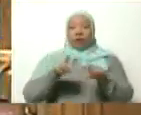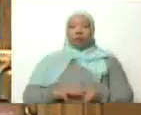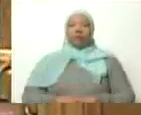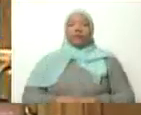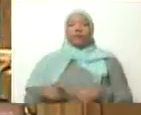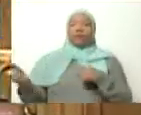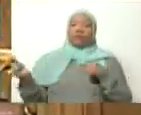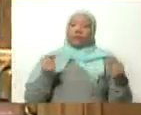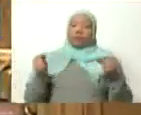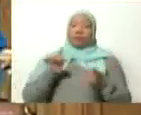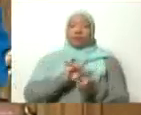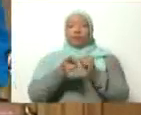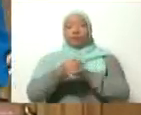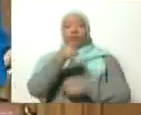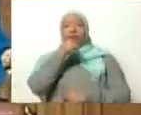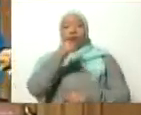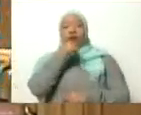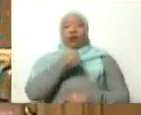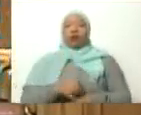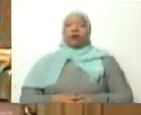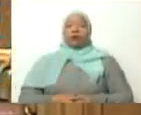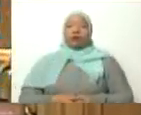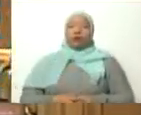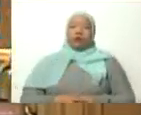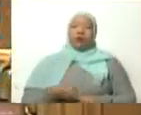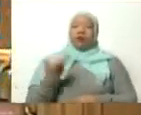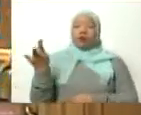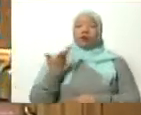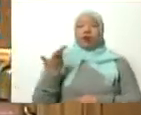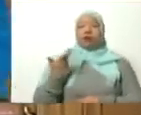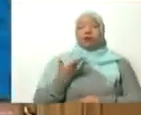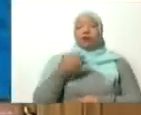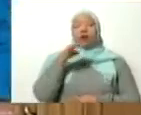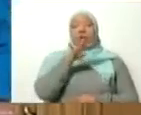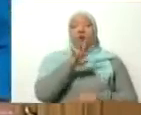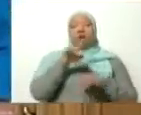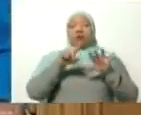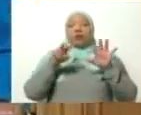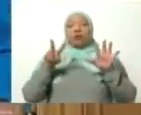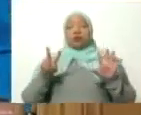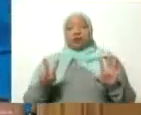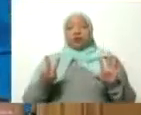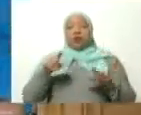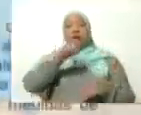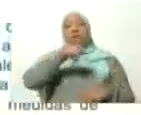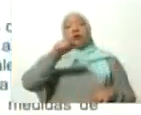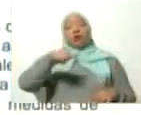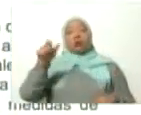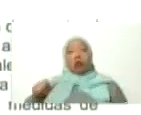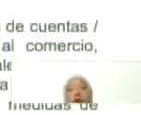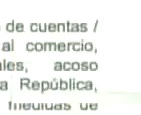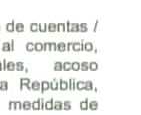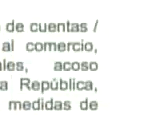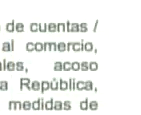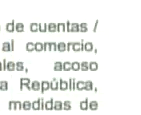va transformando directamente en sanciones a 467 personas, mayoría de